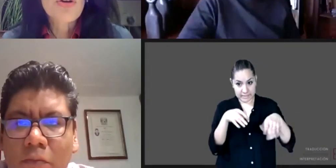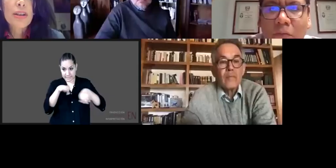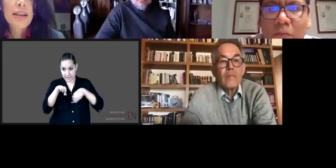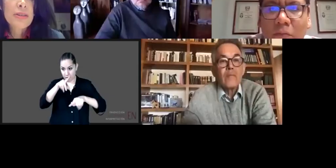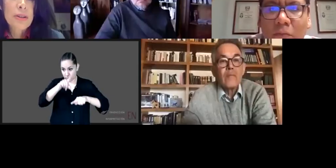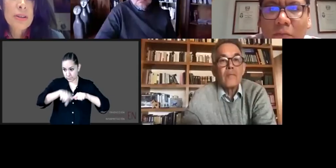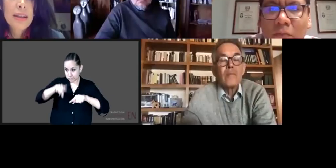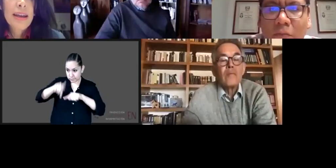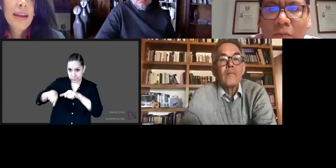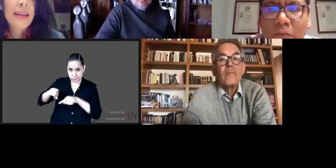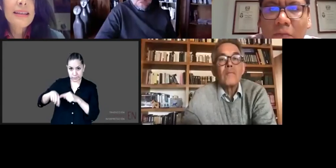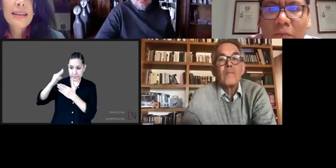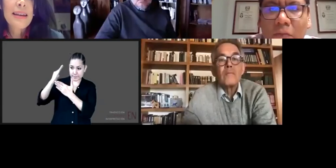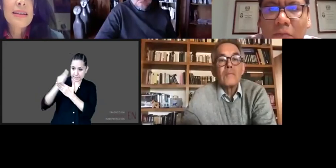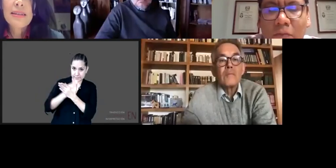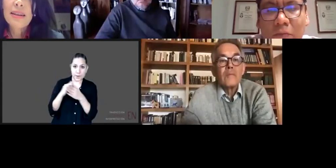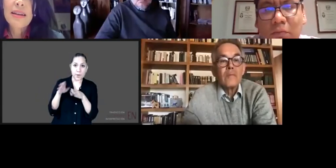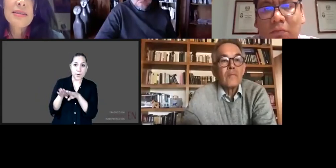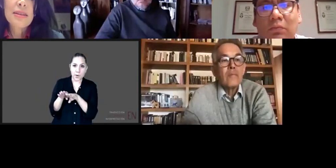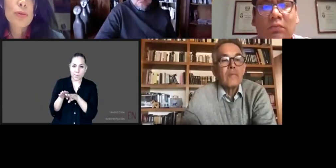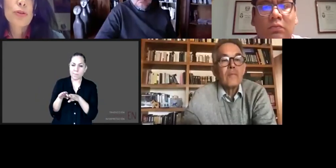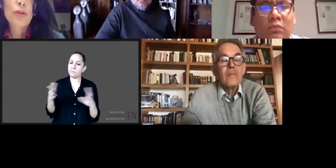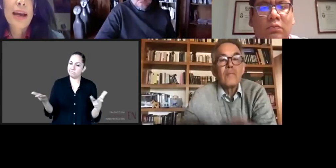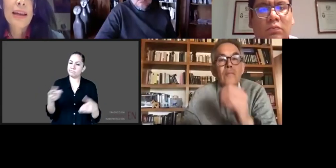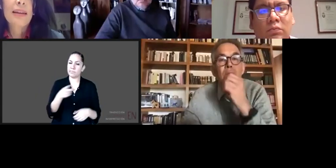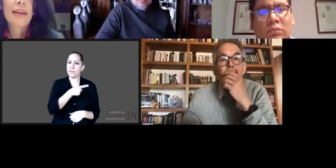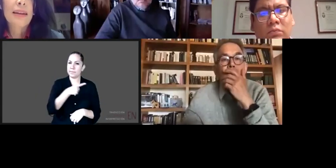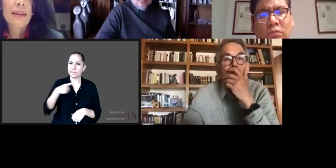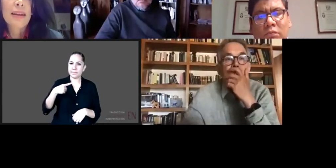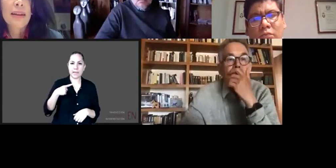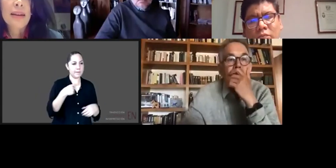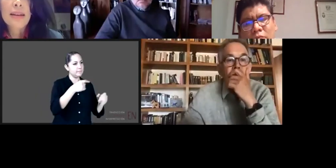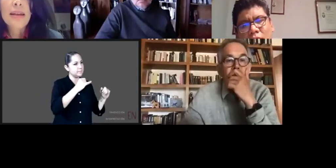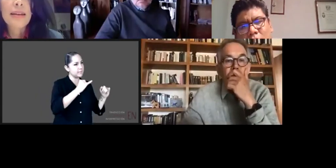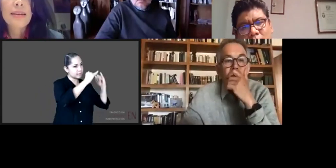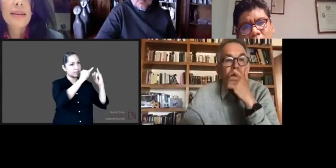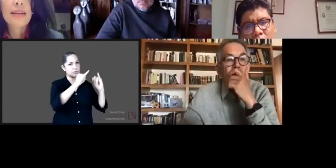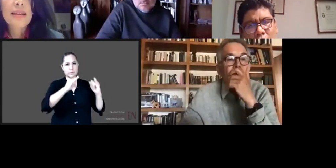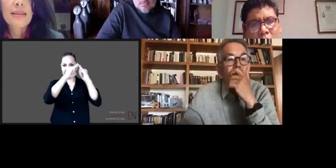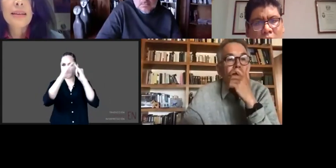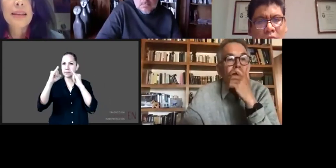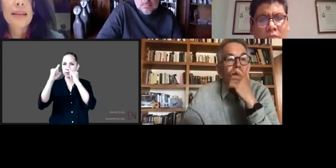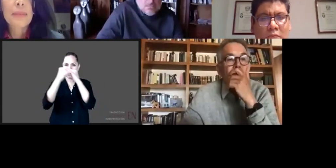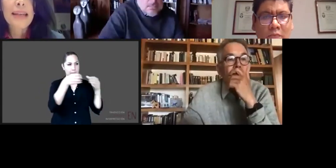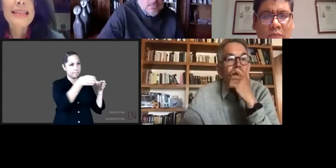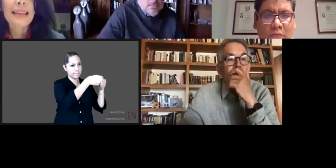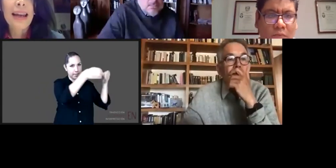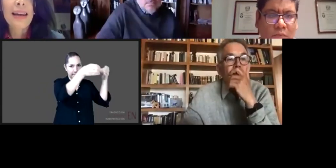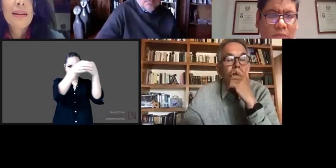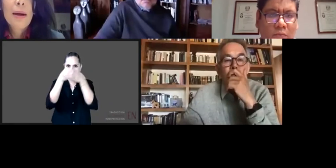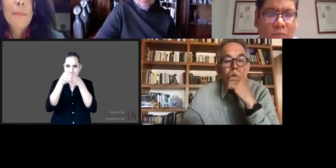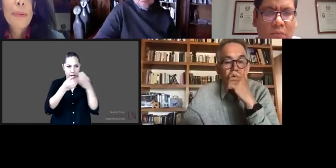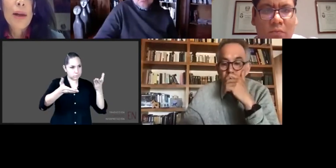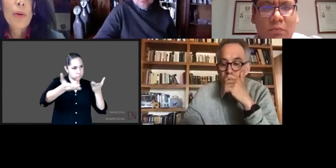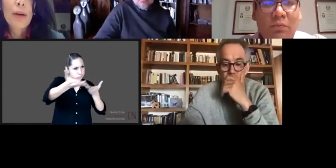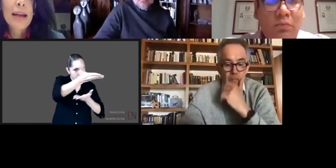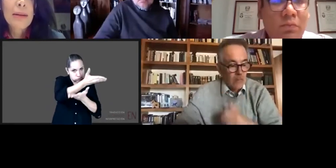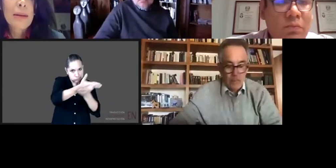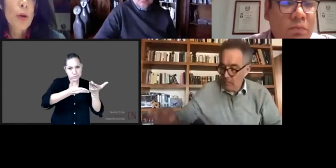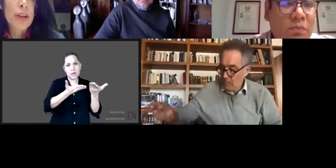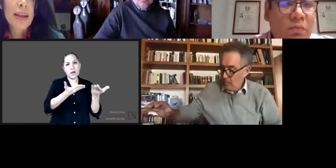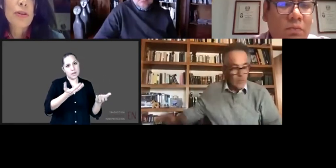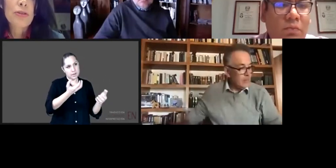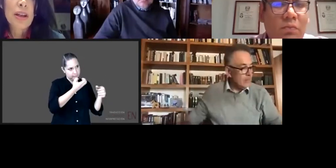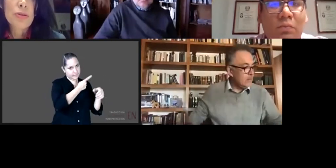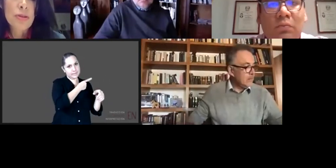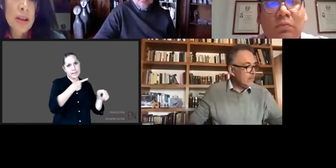coordinación interinstitucional e inter, también estatal, para lograr